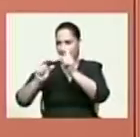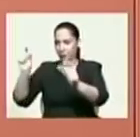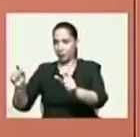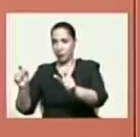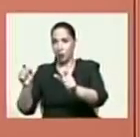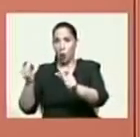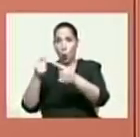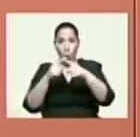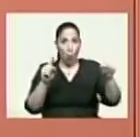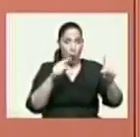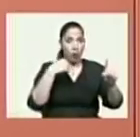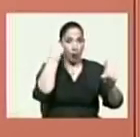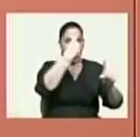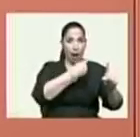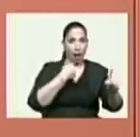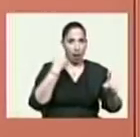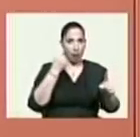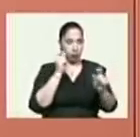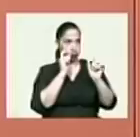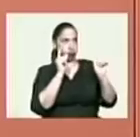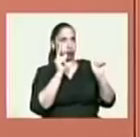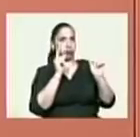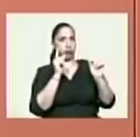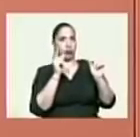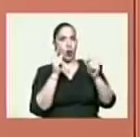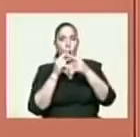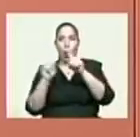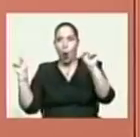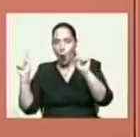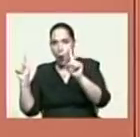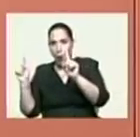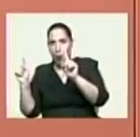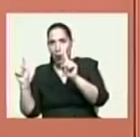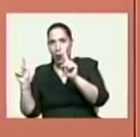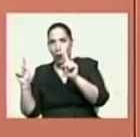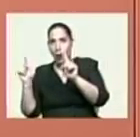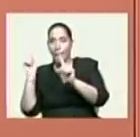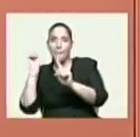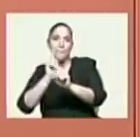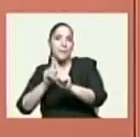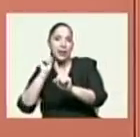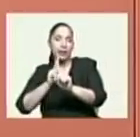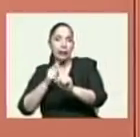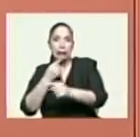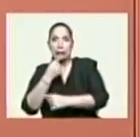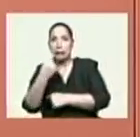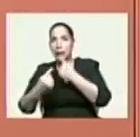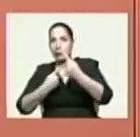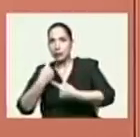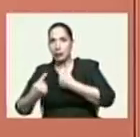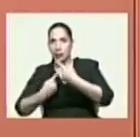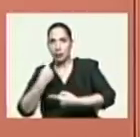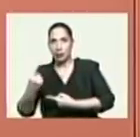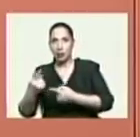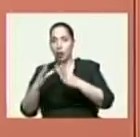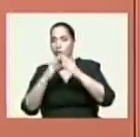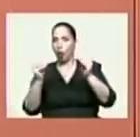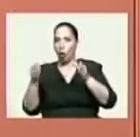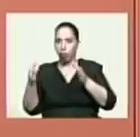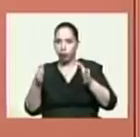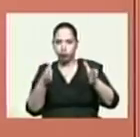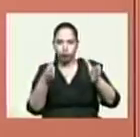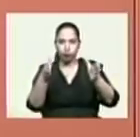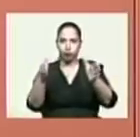ponen, otra cosa es las mentiras que dicen, pero todos conducen